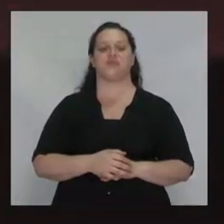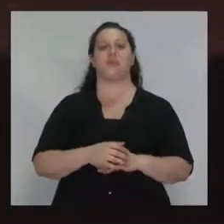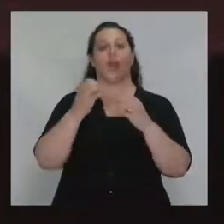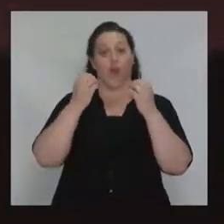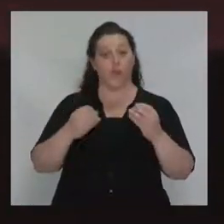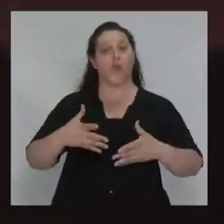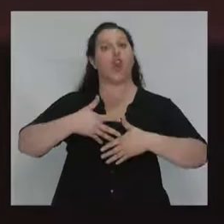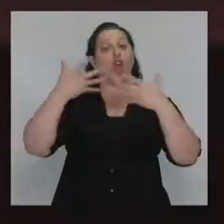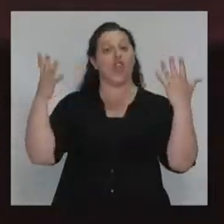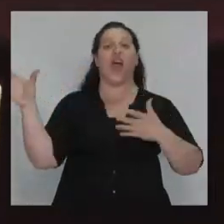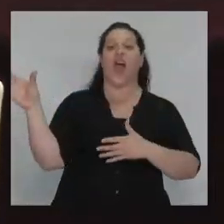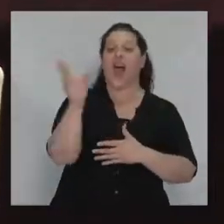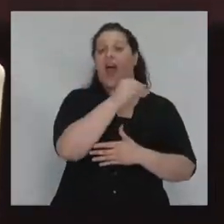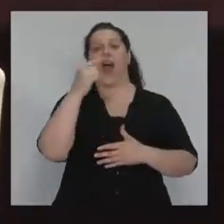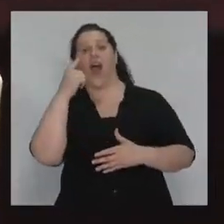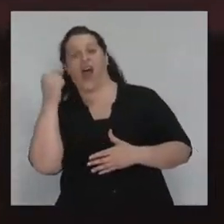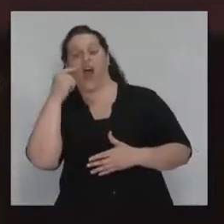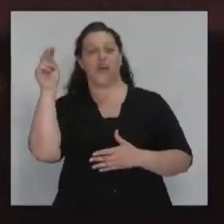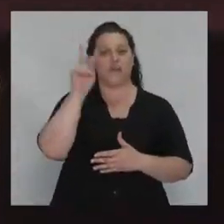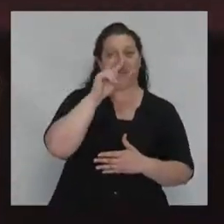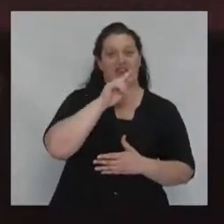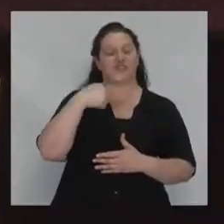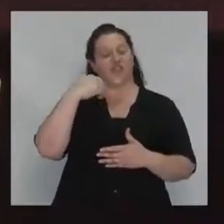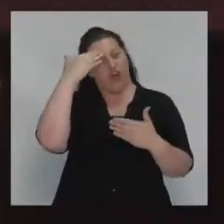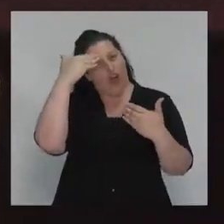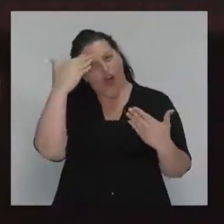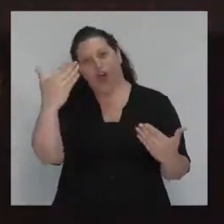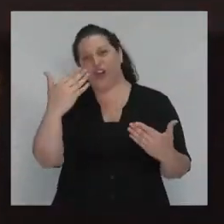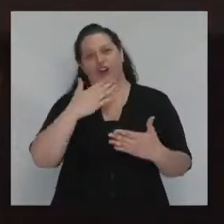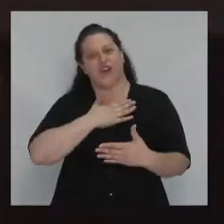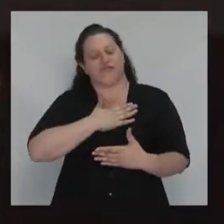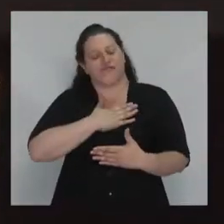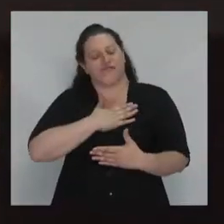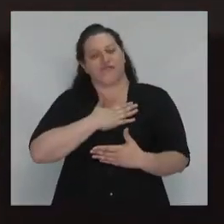Buenos días a todas, a todos. Es un honor muy grande